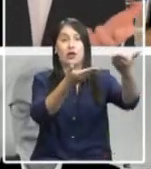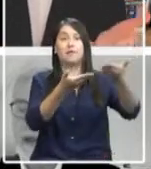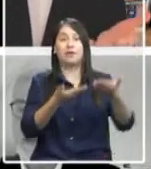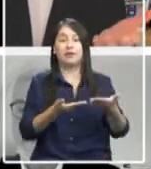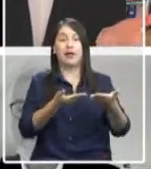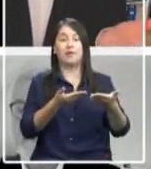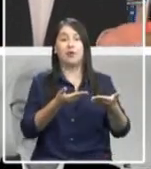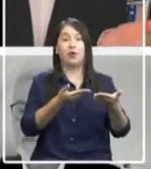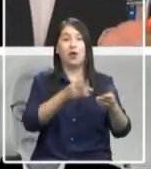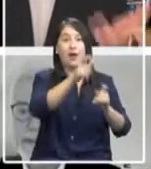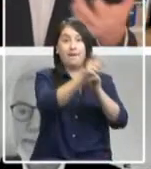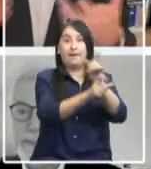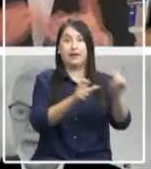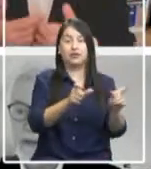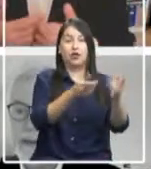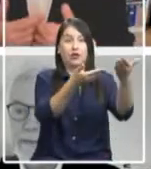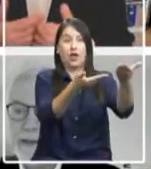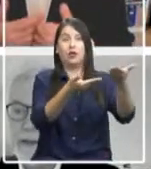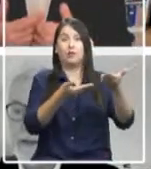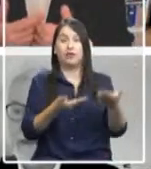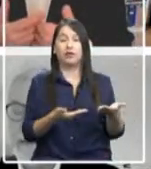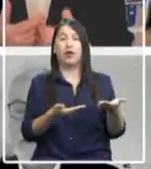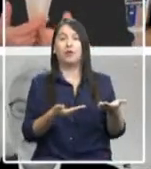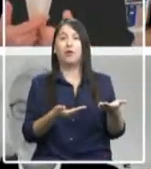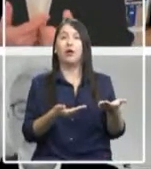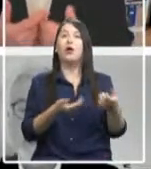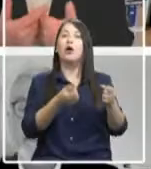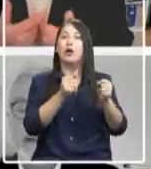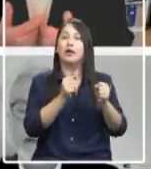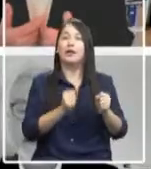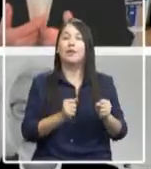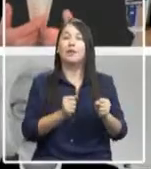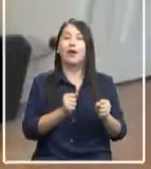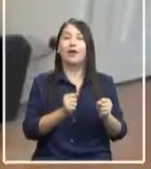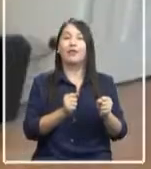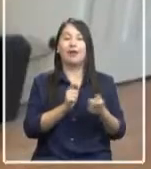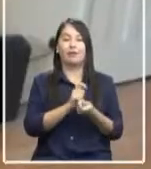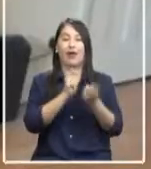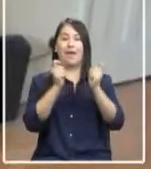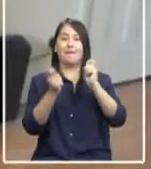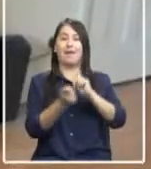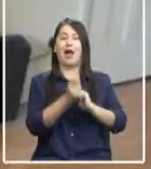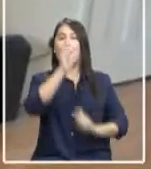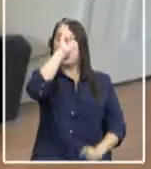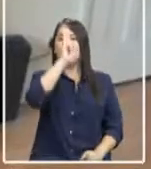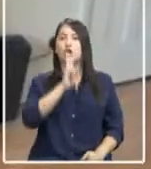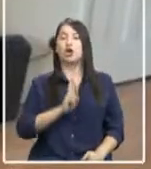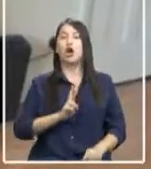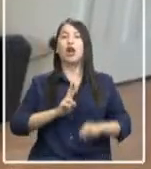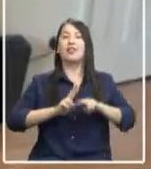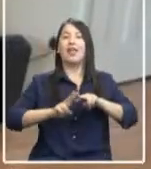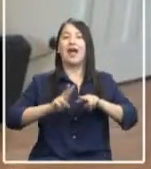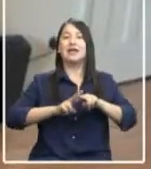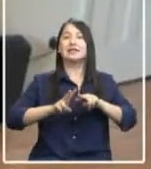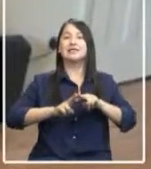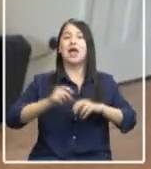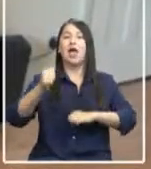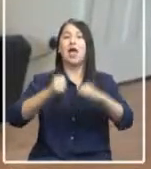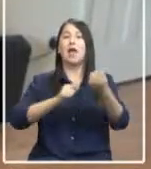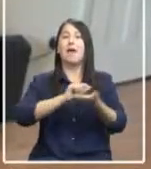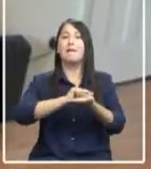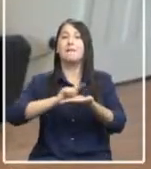invitamos a que se pongan en un rol de aprender. Y lo que hacemos es fabricar puntos de